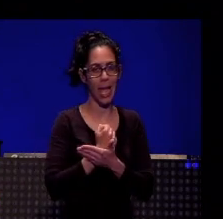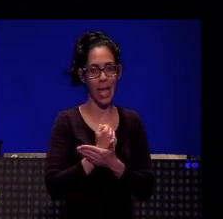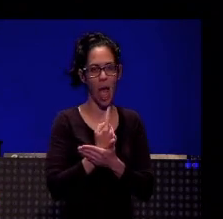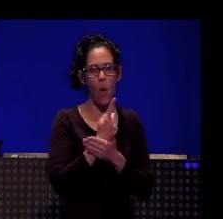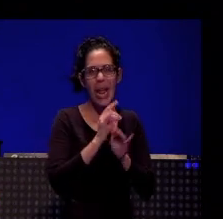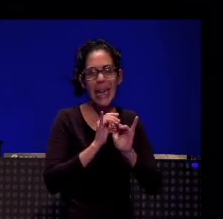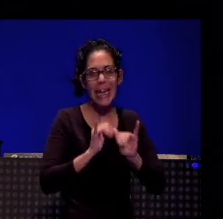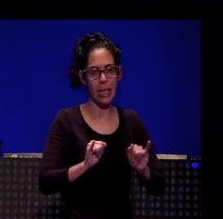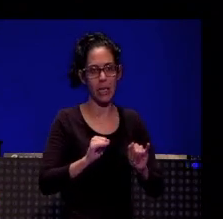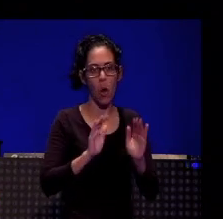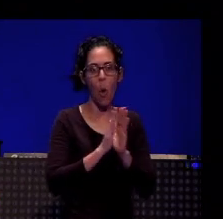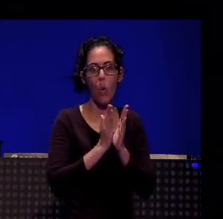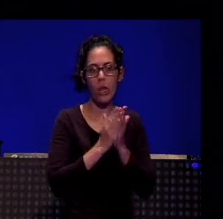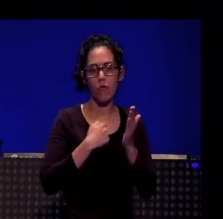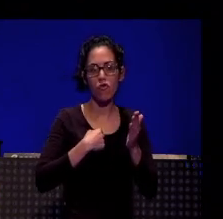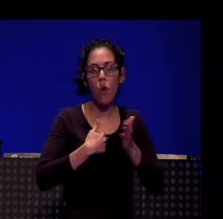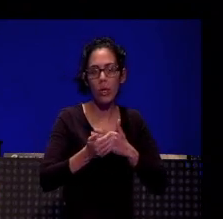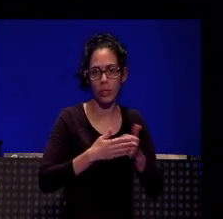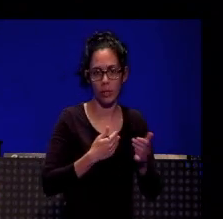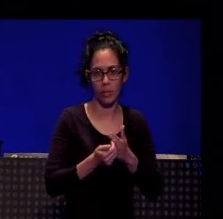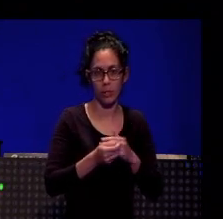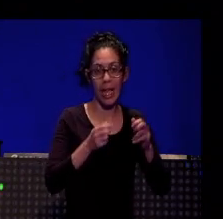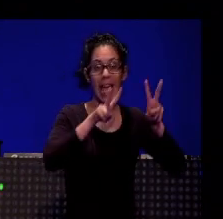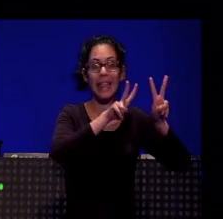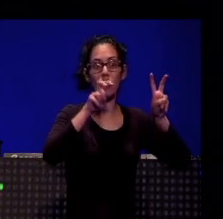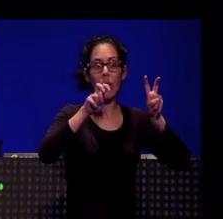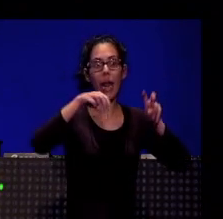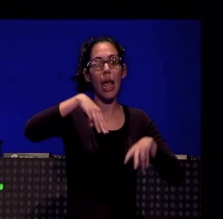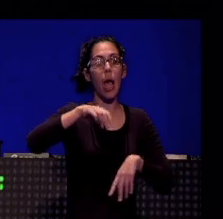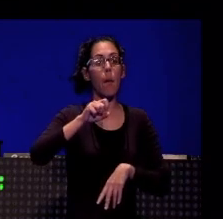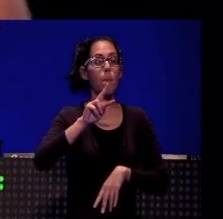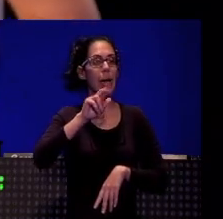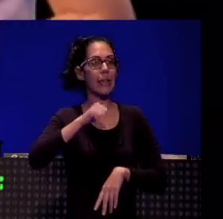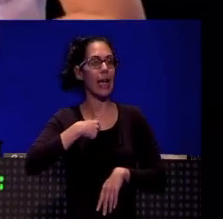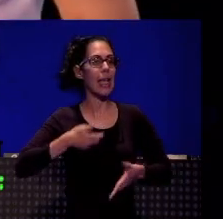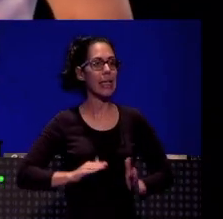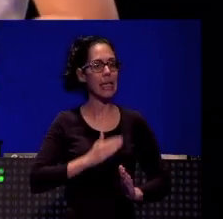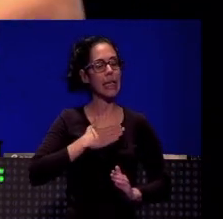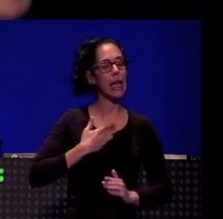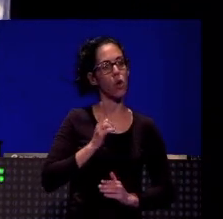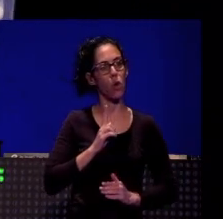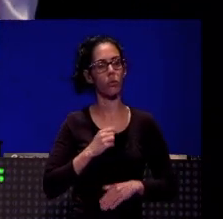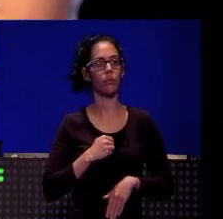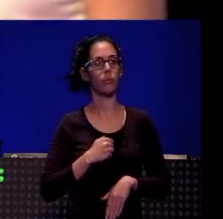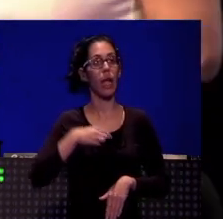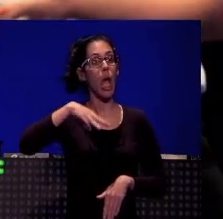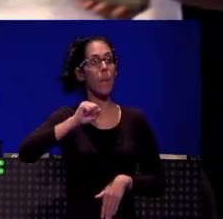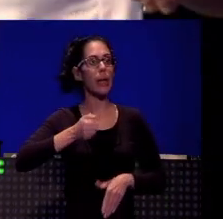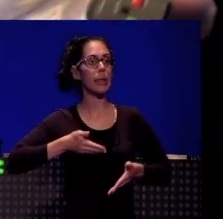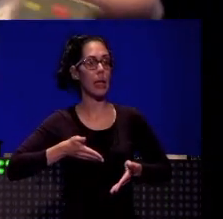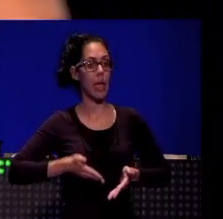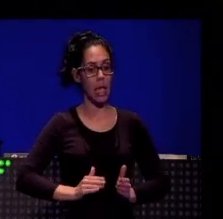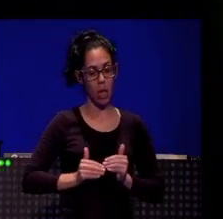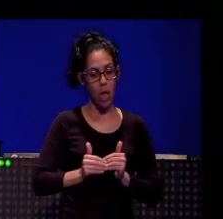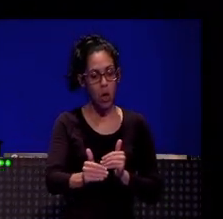dijera que había sacado un libro el titular era marta torné no se plantea tener hijos marta torné no quiere tener hijos a corto plazo que no